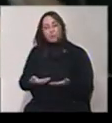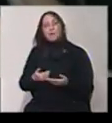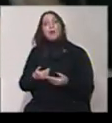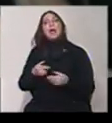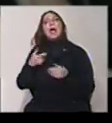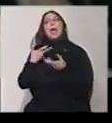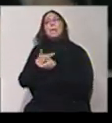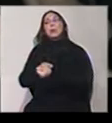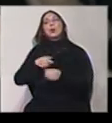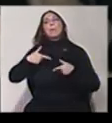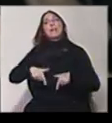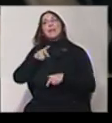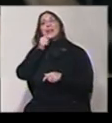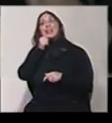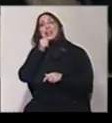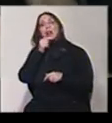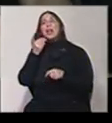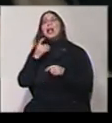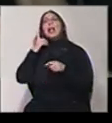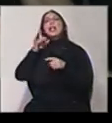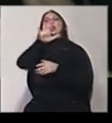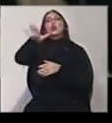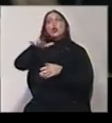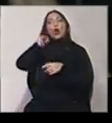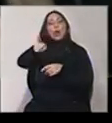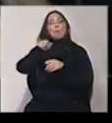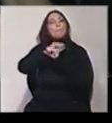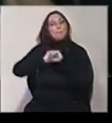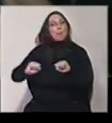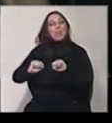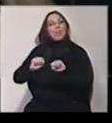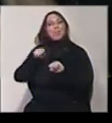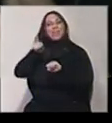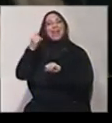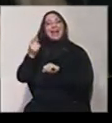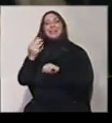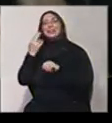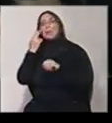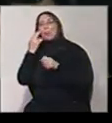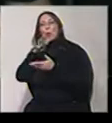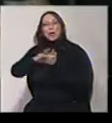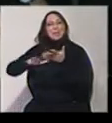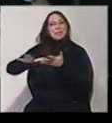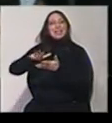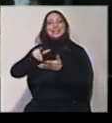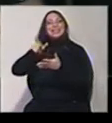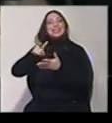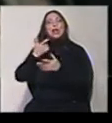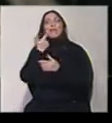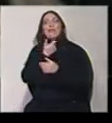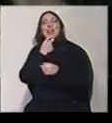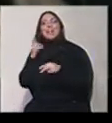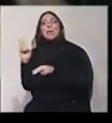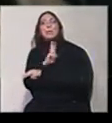al Ministerio del Interior para ciertas zonas donde puedan estar más desprotegidas en